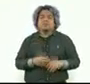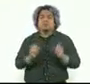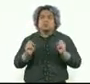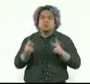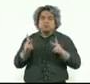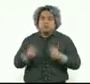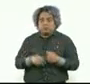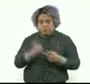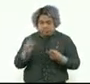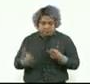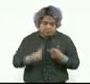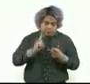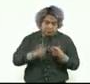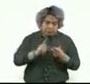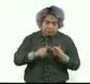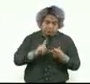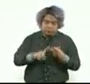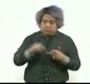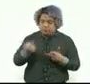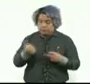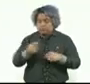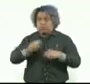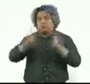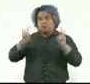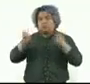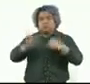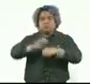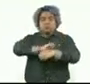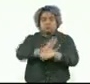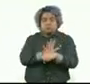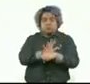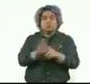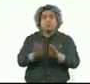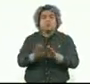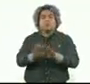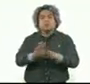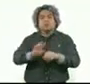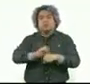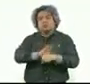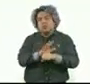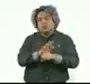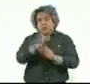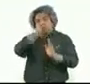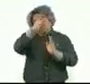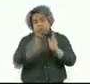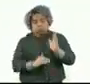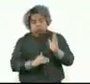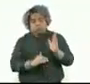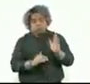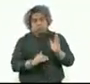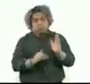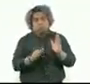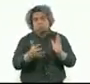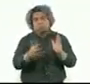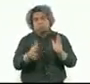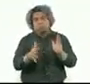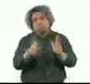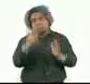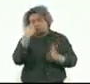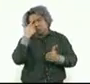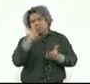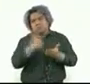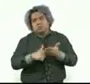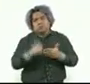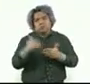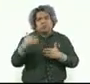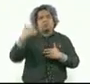Ok. Respecto al tema de la pandemia, con la velocidad que ha habido estos descensos, ¿en cuánto tiempo están estimando que